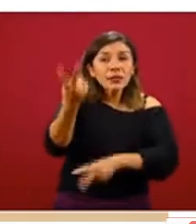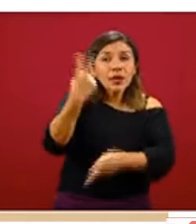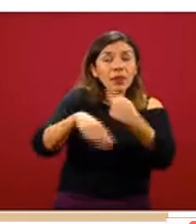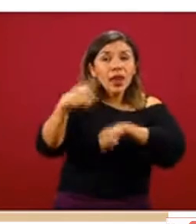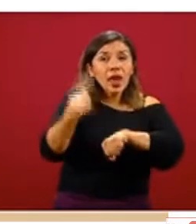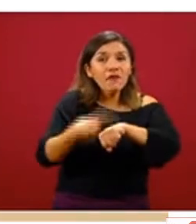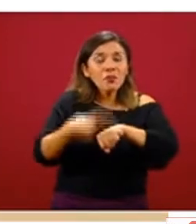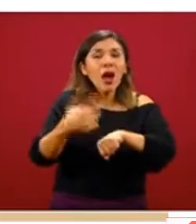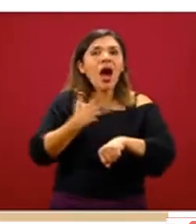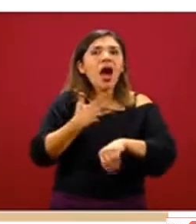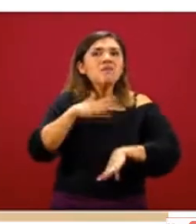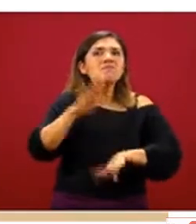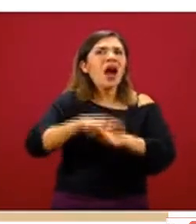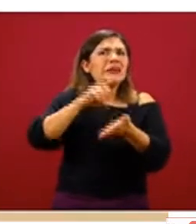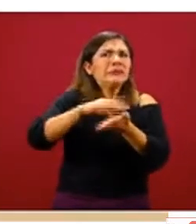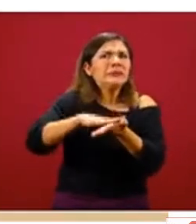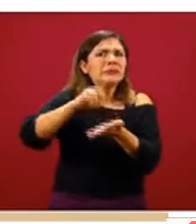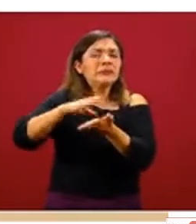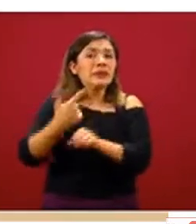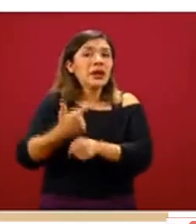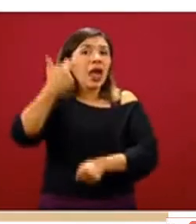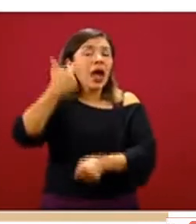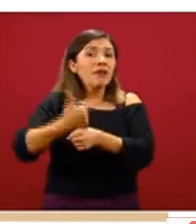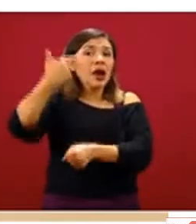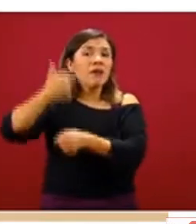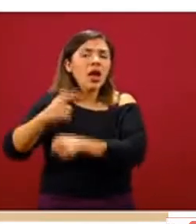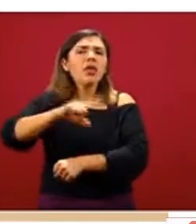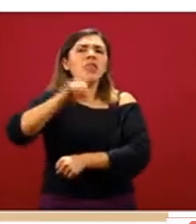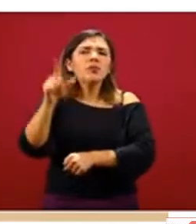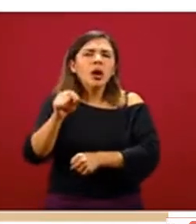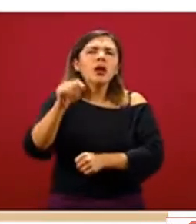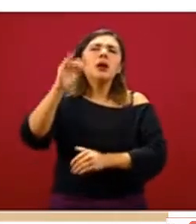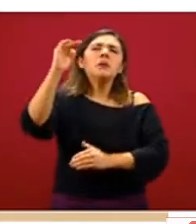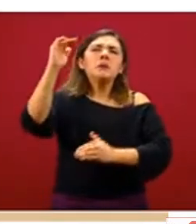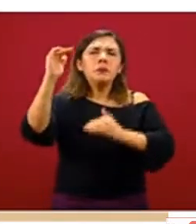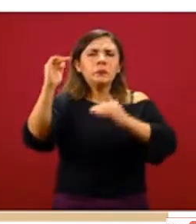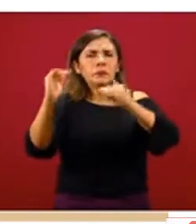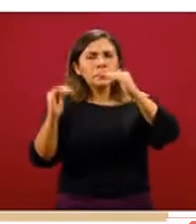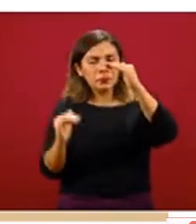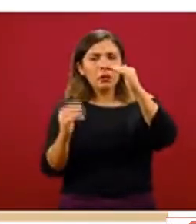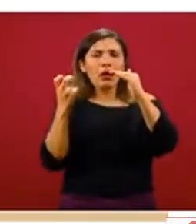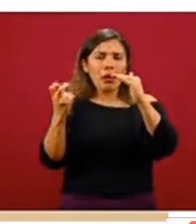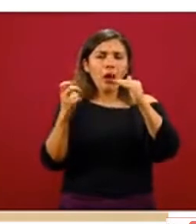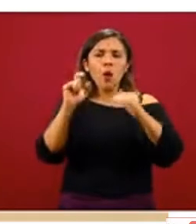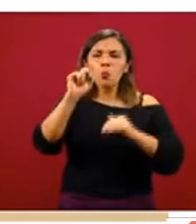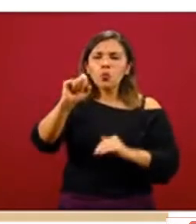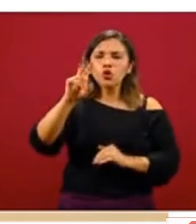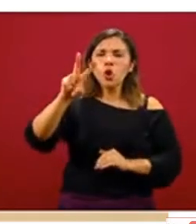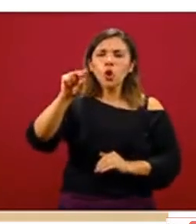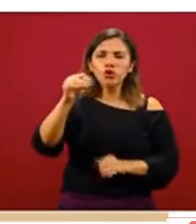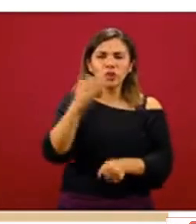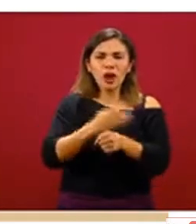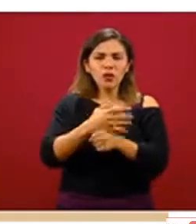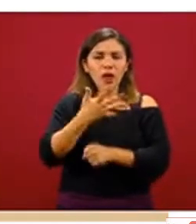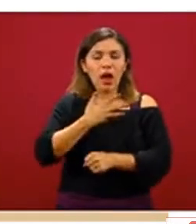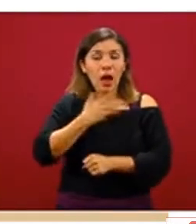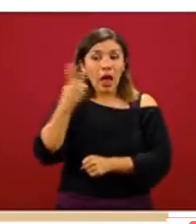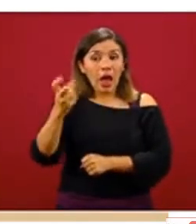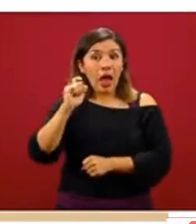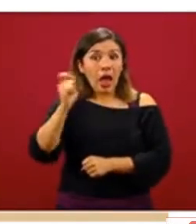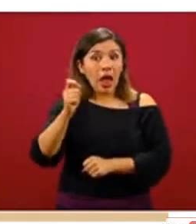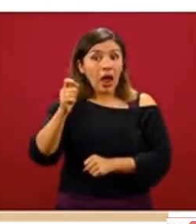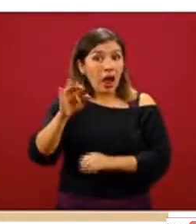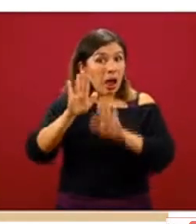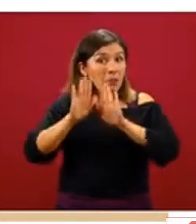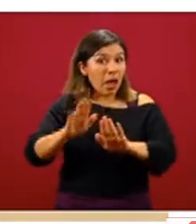general hay un sobreregistro de casos graves y después esto se va balanceando. Entonces este punto 80 que tenemos no necesariamente es el que se va